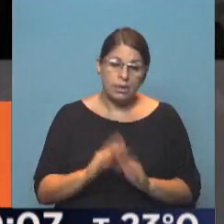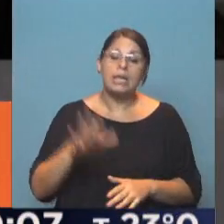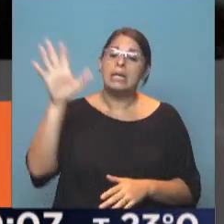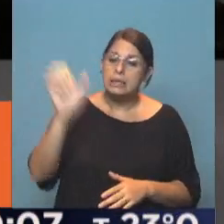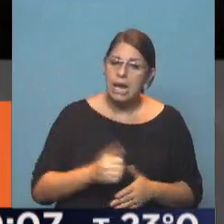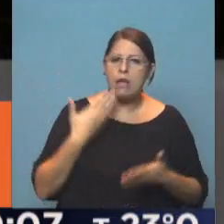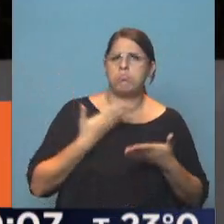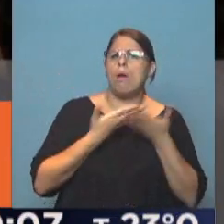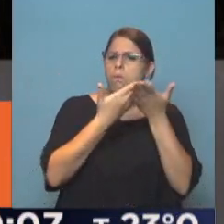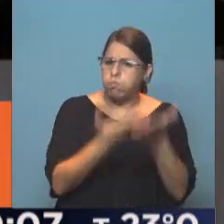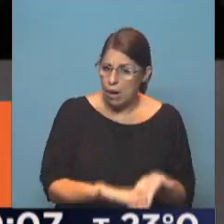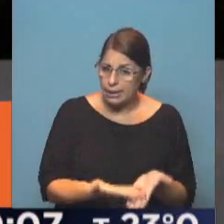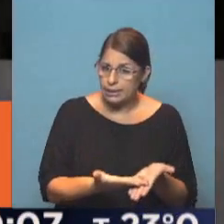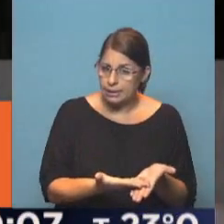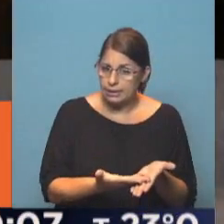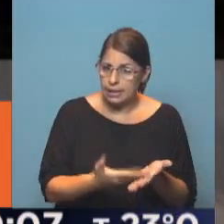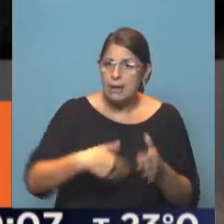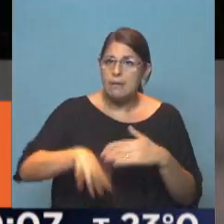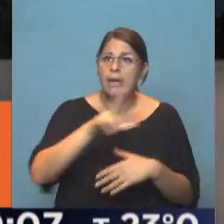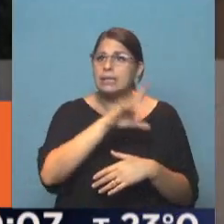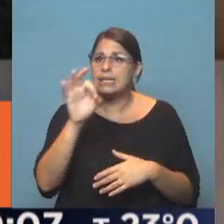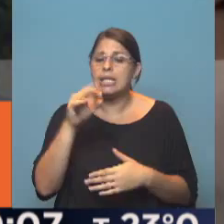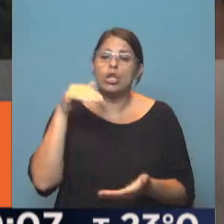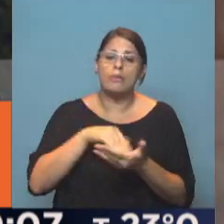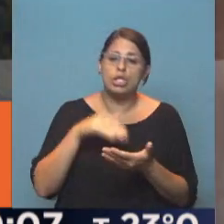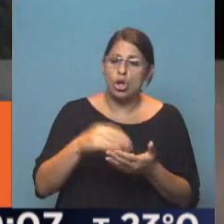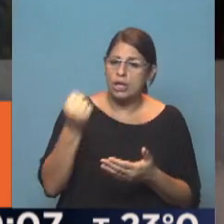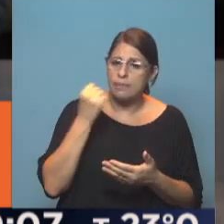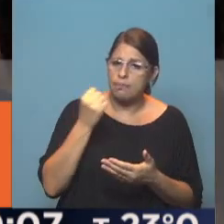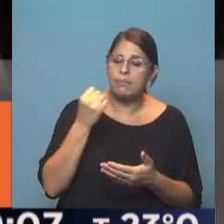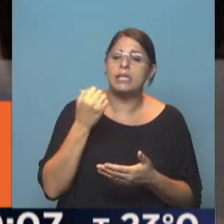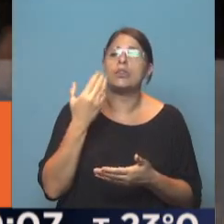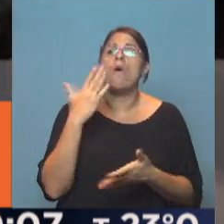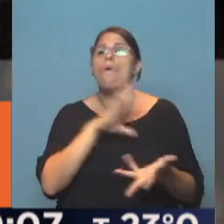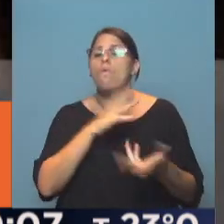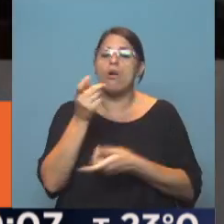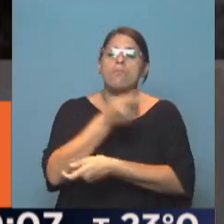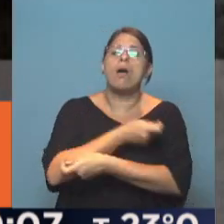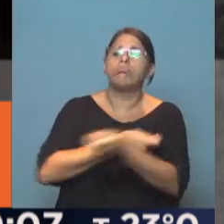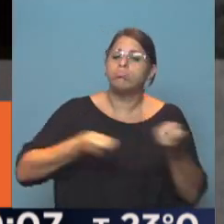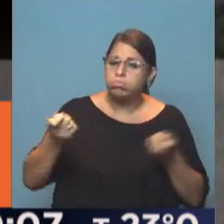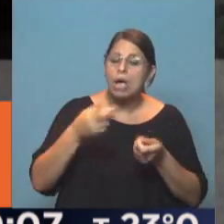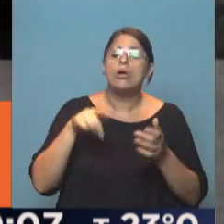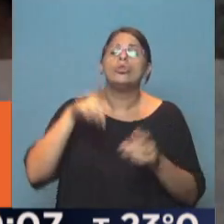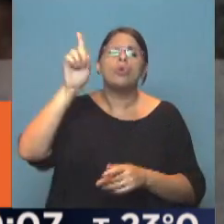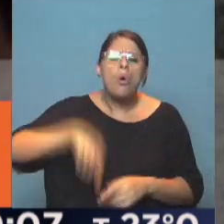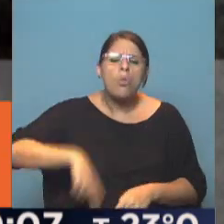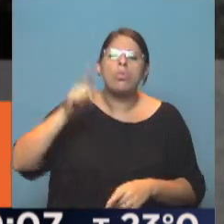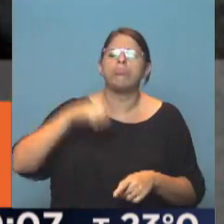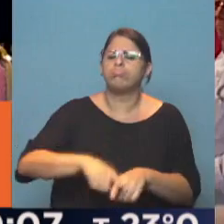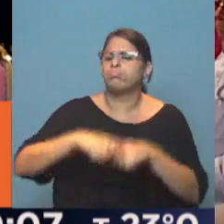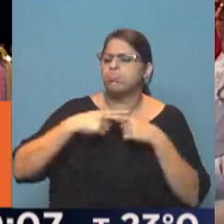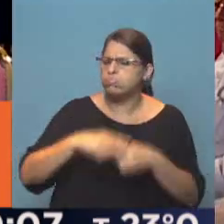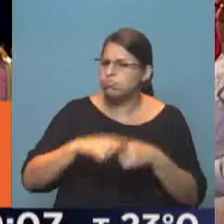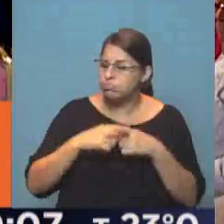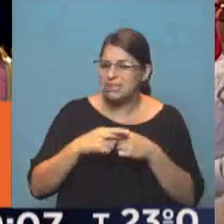trajeron una propuesta de más de 300 millones de pesos con una forma de distribución y se discutió todo el día, entendiendo que puede